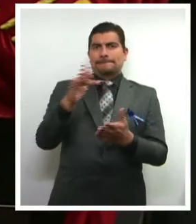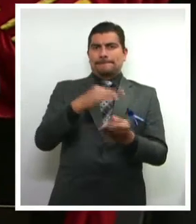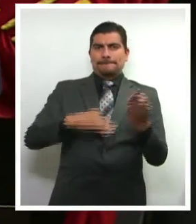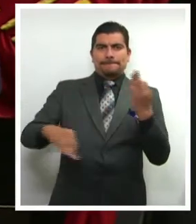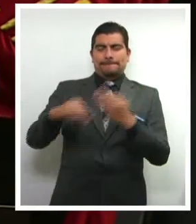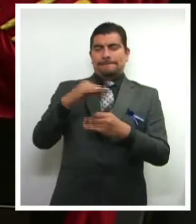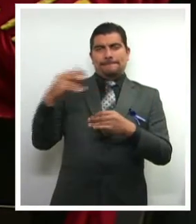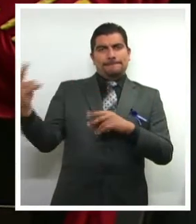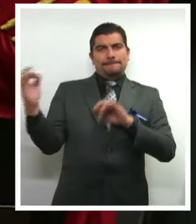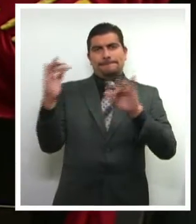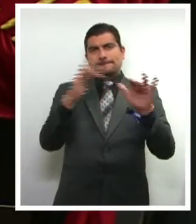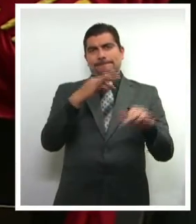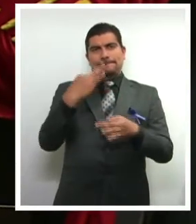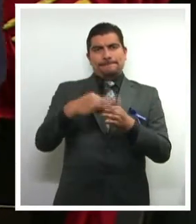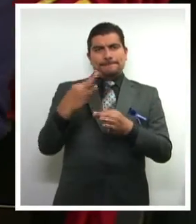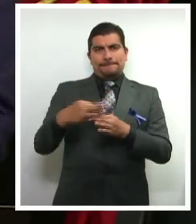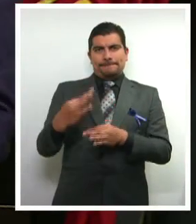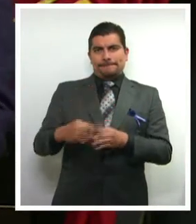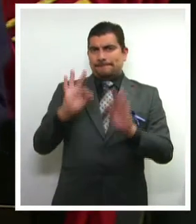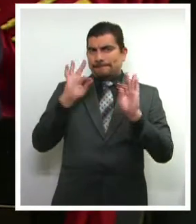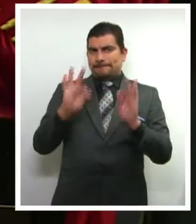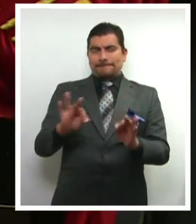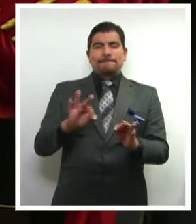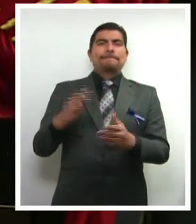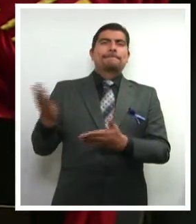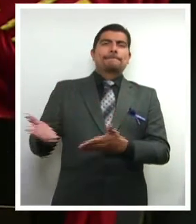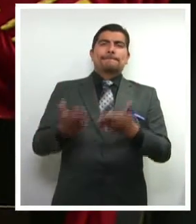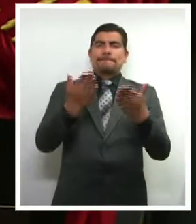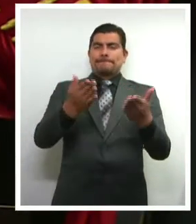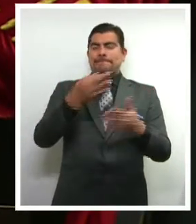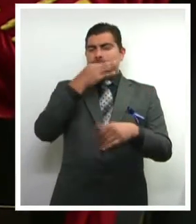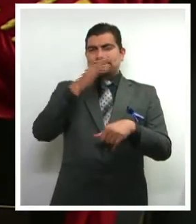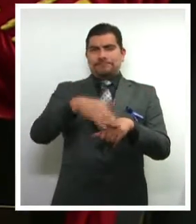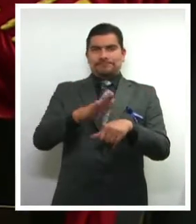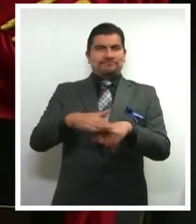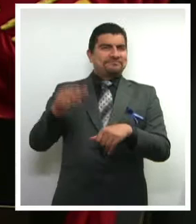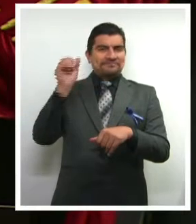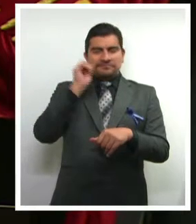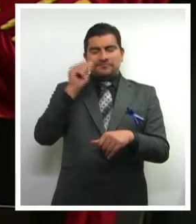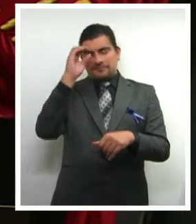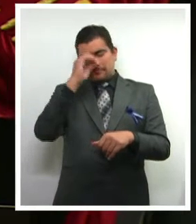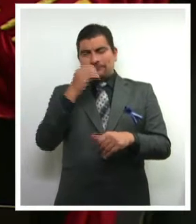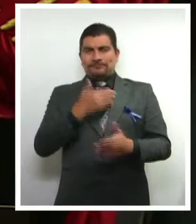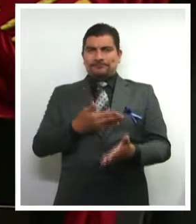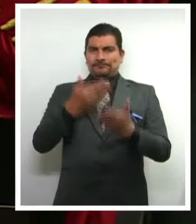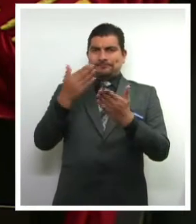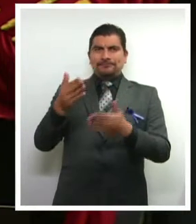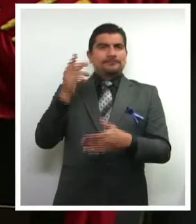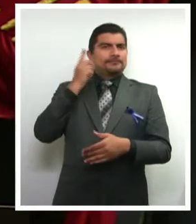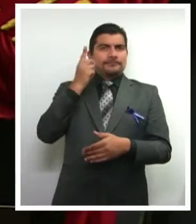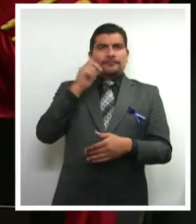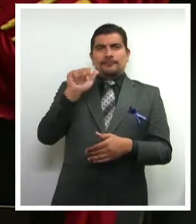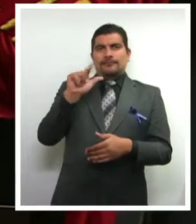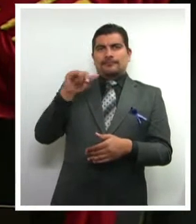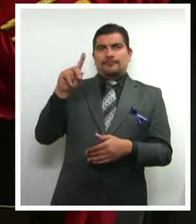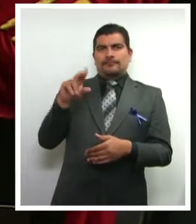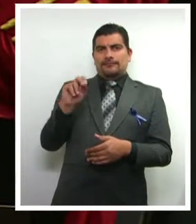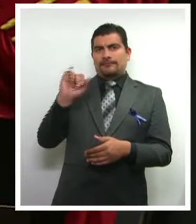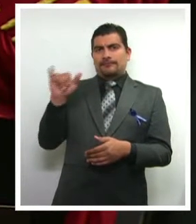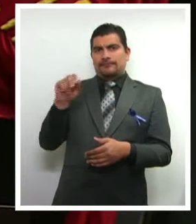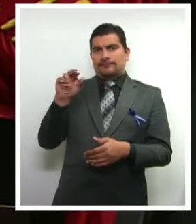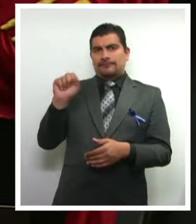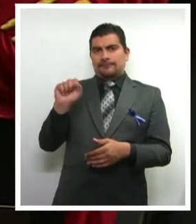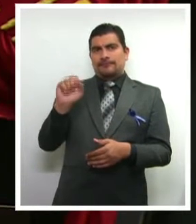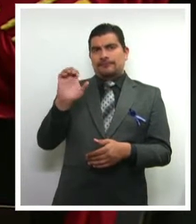su puntual asistencia y participación, les reiteramos nuestras consideraciones. Atentamente, diputado Alejandro de Jesús